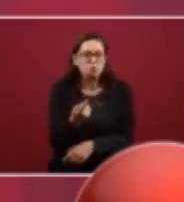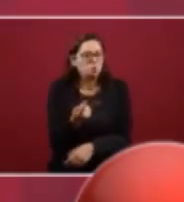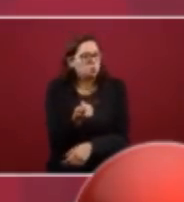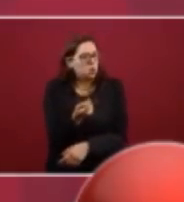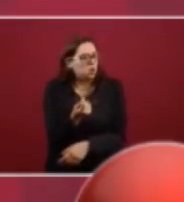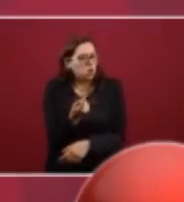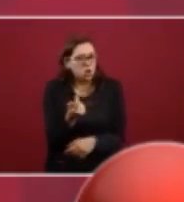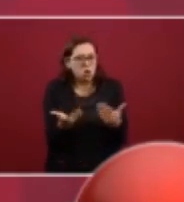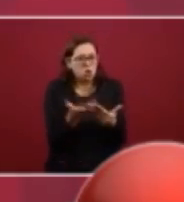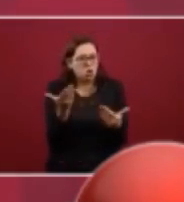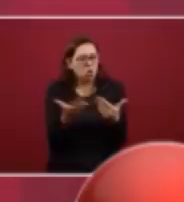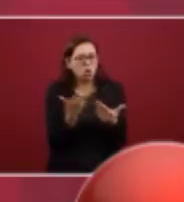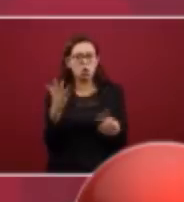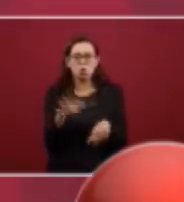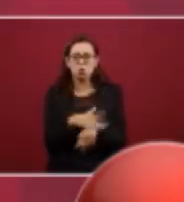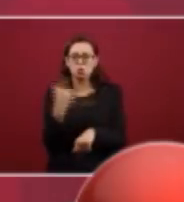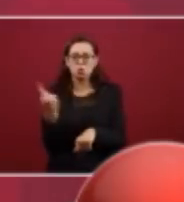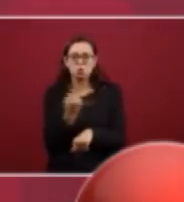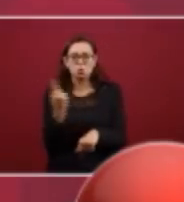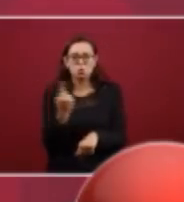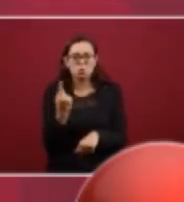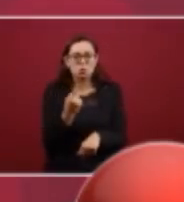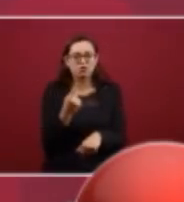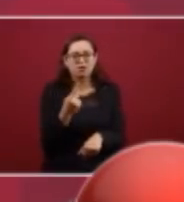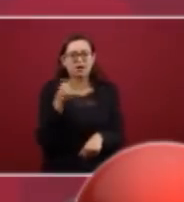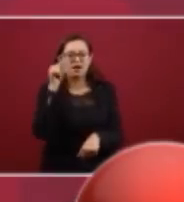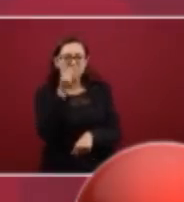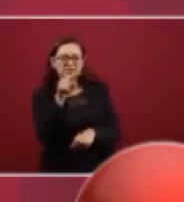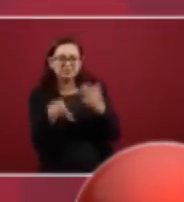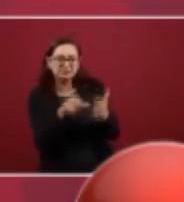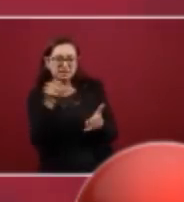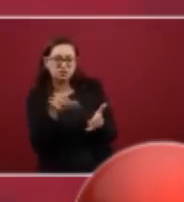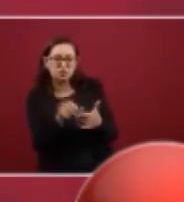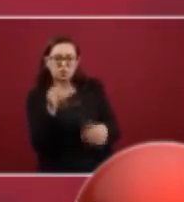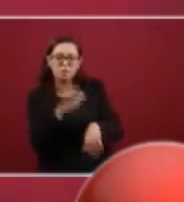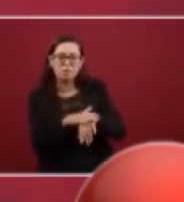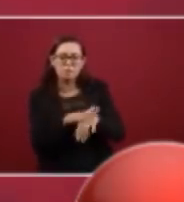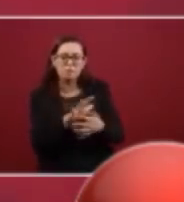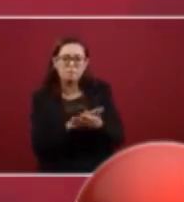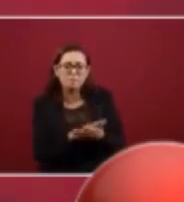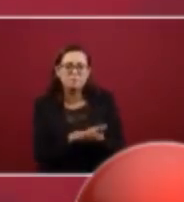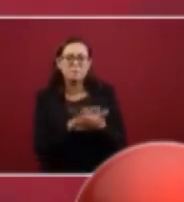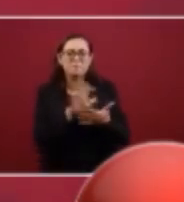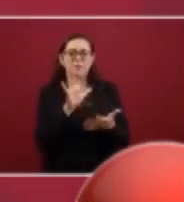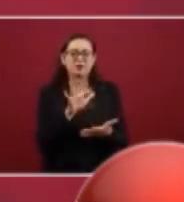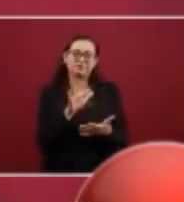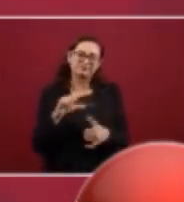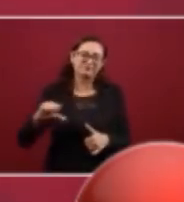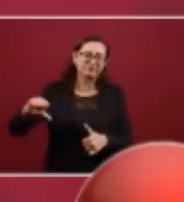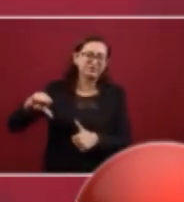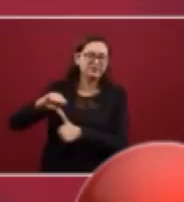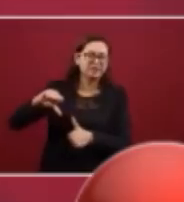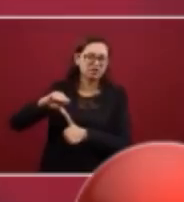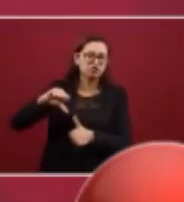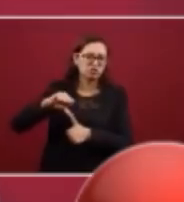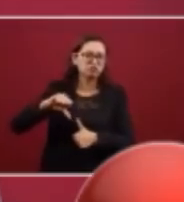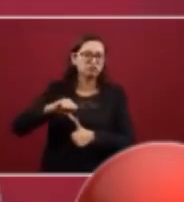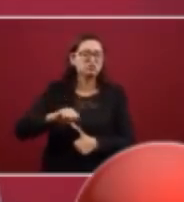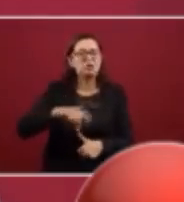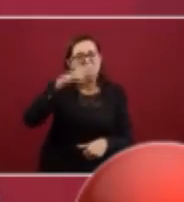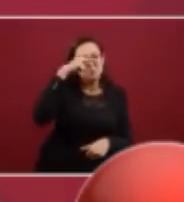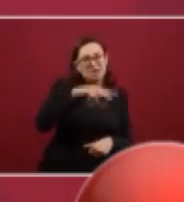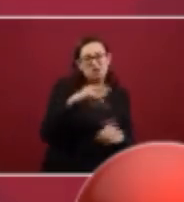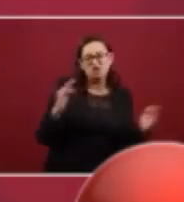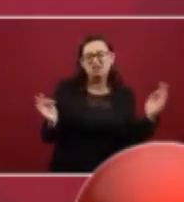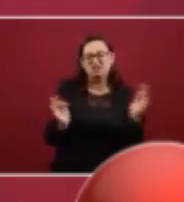Y entonces lo que vas a encontrar en esos famosos centros son una población mayoritariamente de Centroamérica. Pero de todas maneras, sí